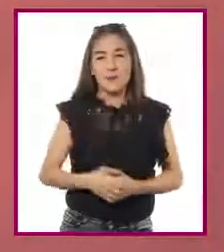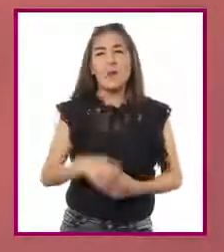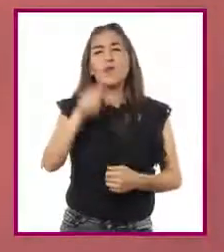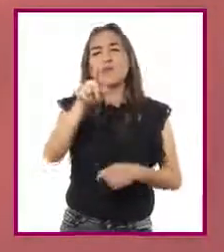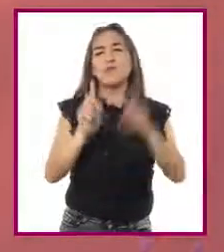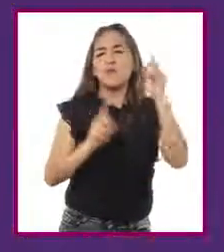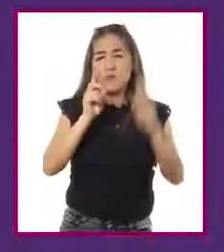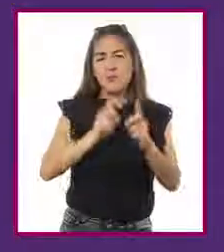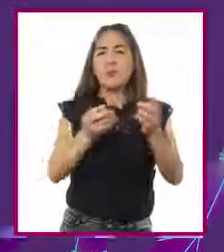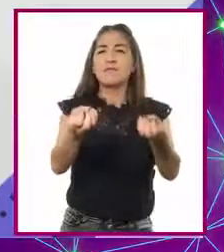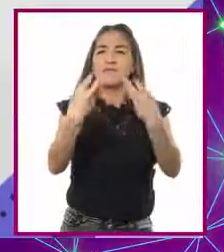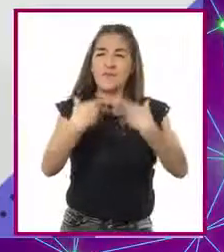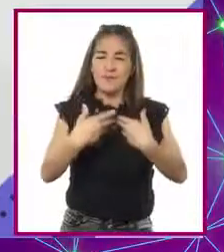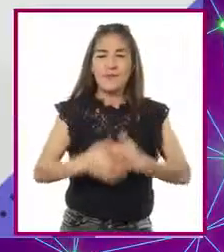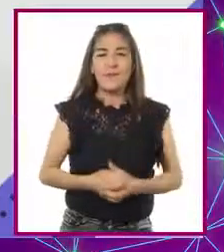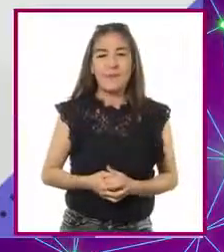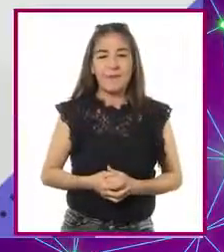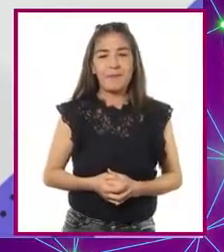dudas.